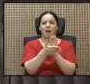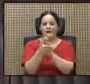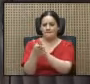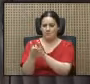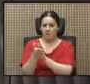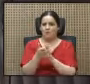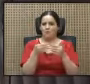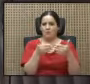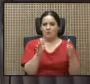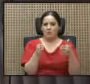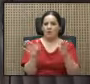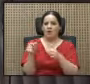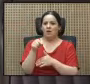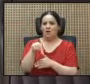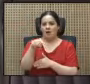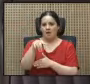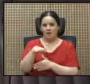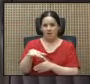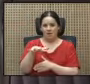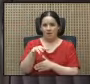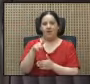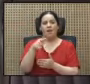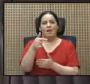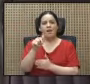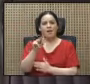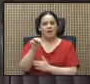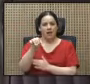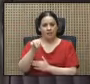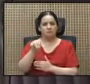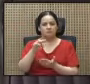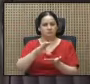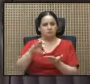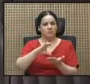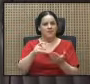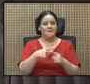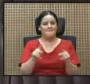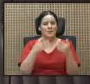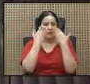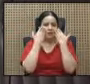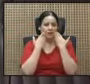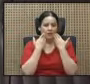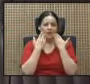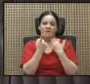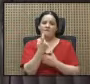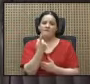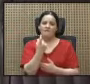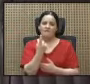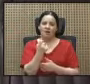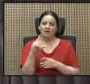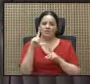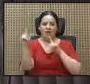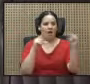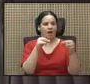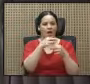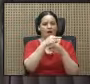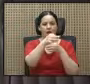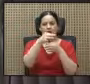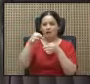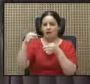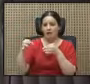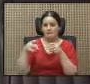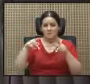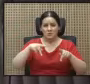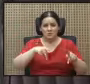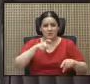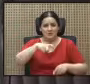infraestructura vial en la GAM, pero tristemente se ha dejado de invertir en las zonas rurales donde también viven personas con necesidades